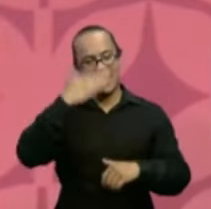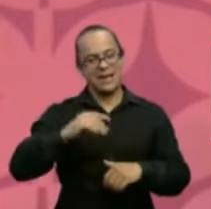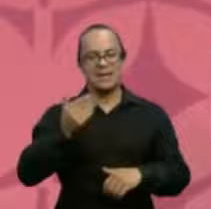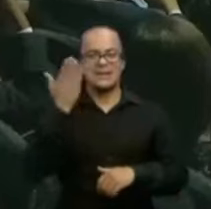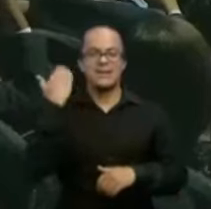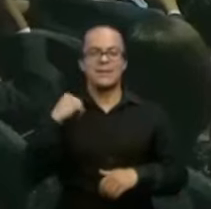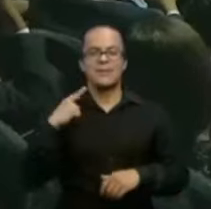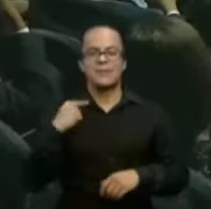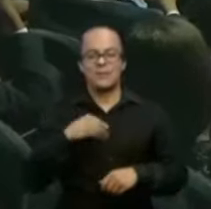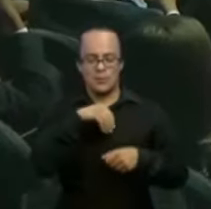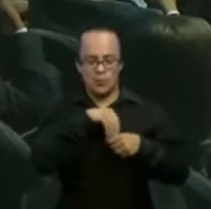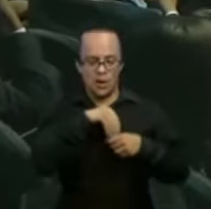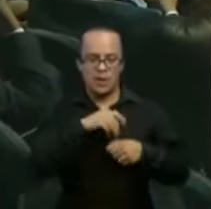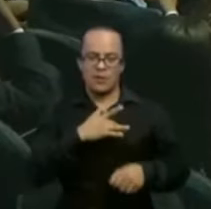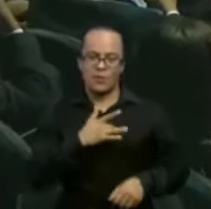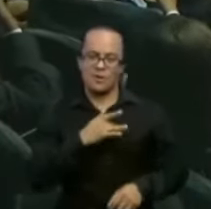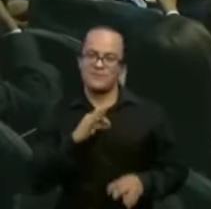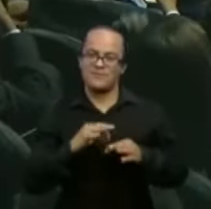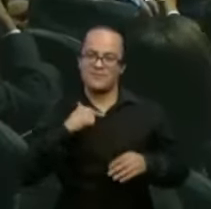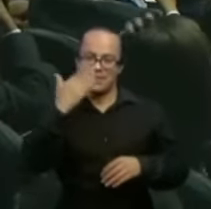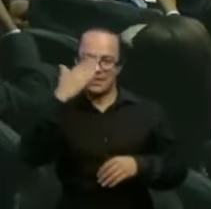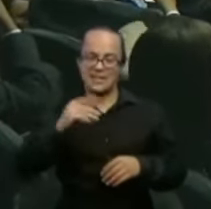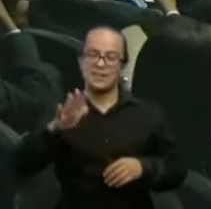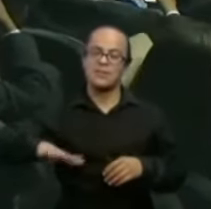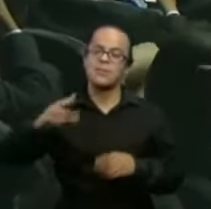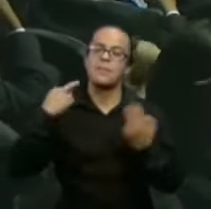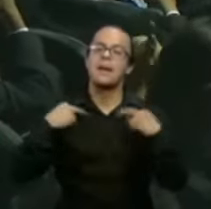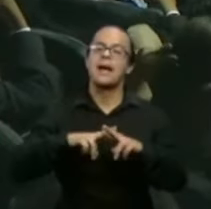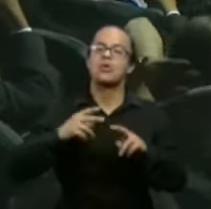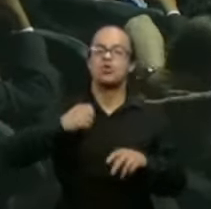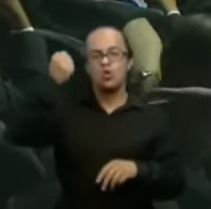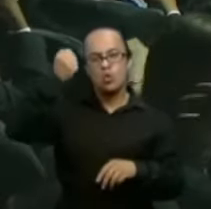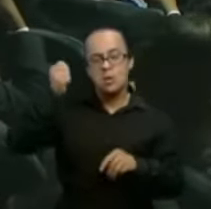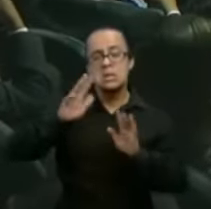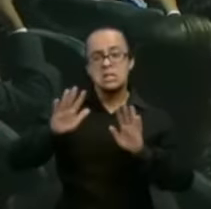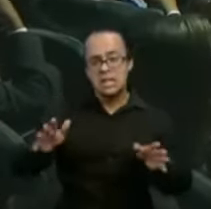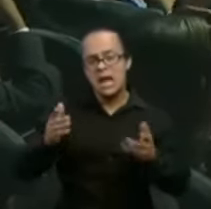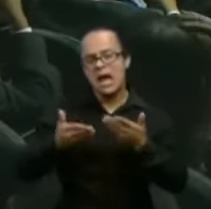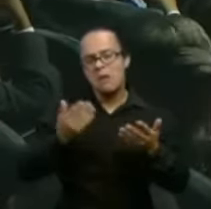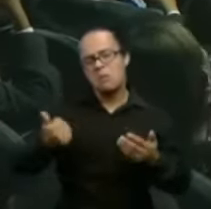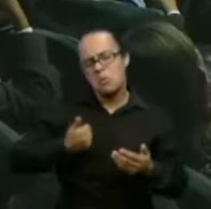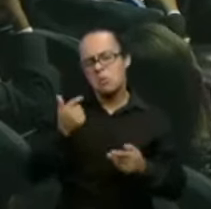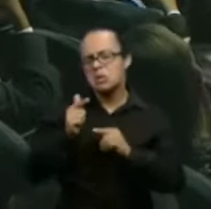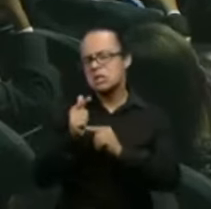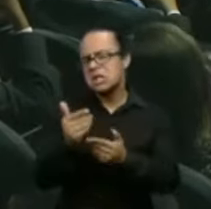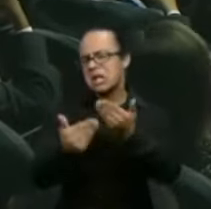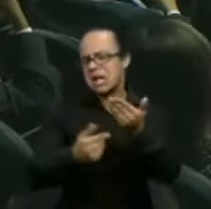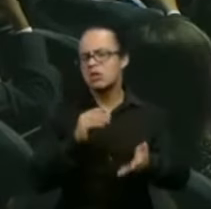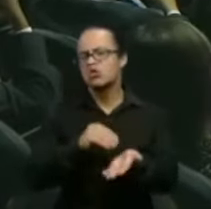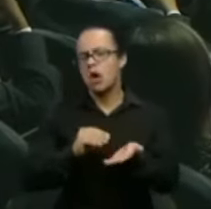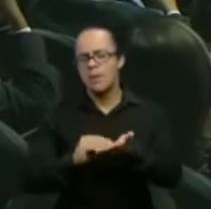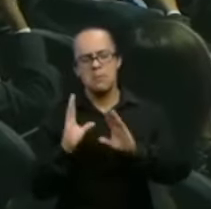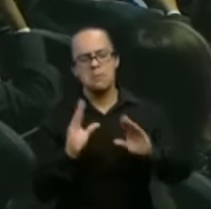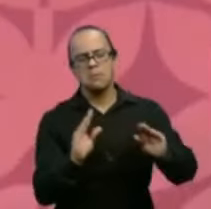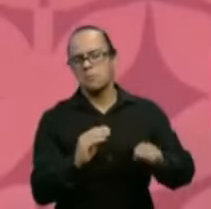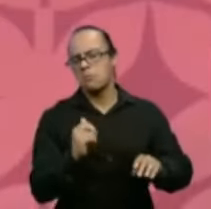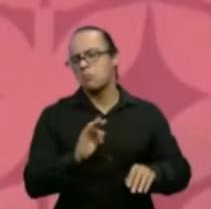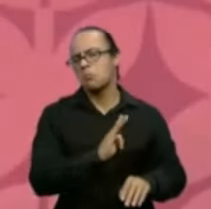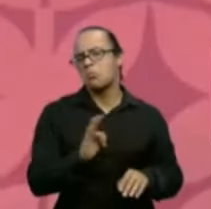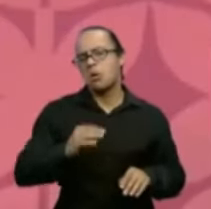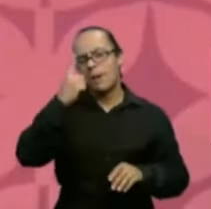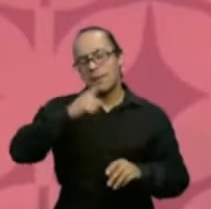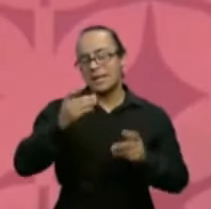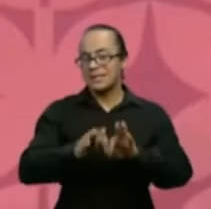corazón. Por eso invito a nuestros queridos maestros jubilados a que sigamos poniendo esa semillita de